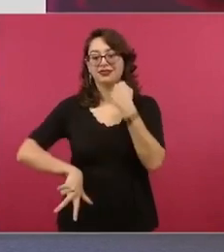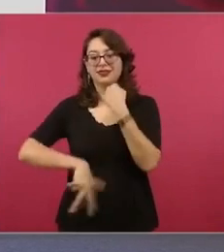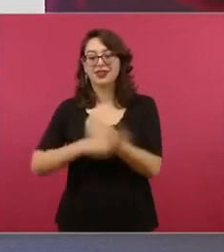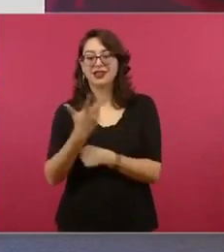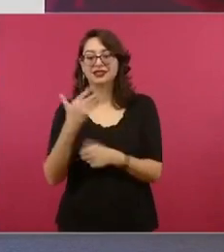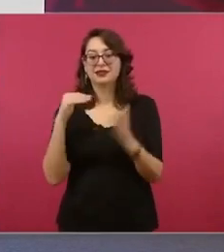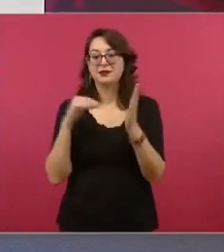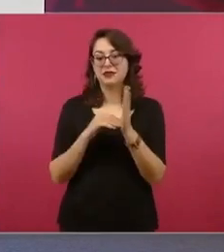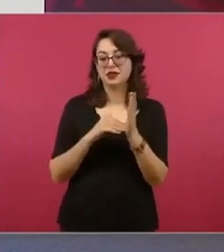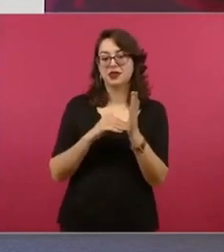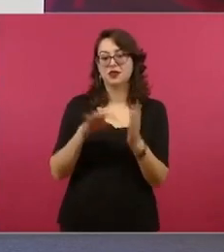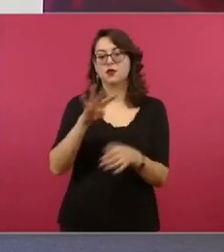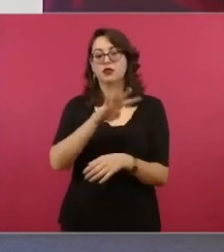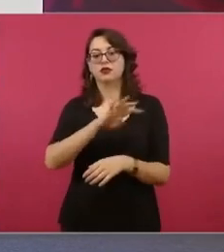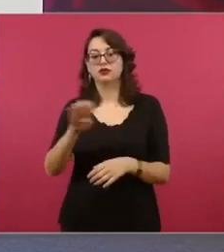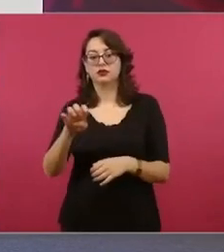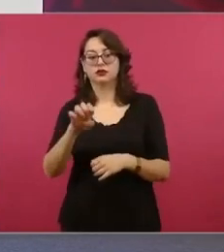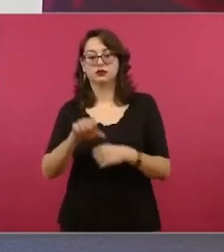13,411